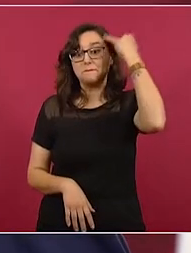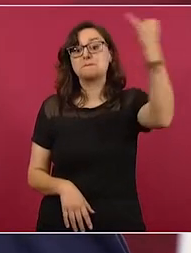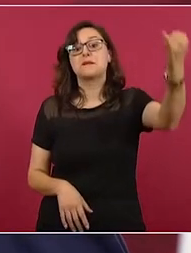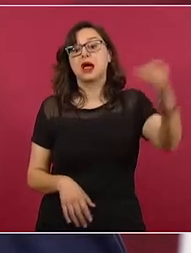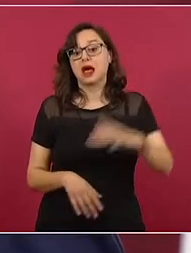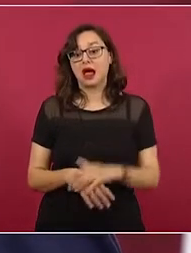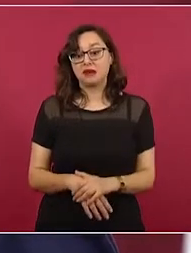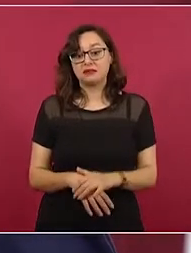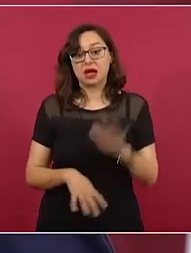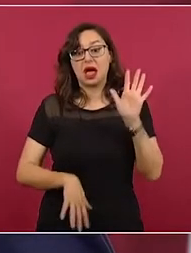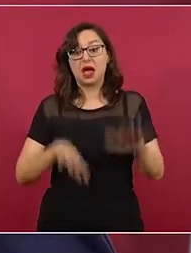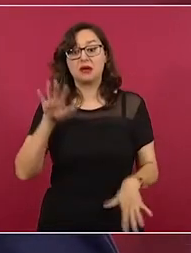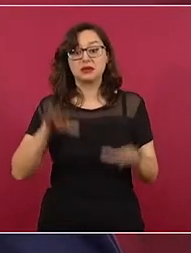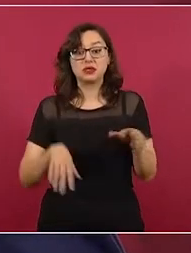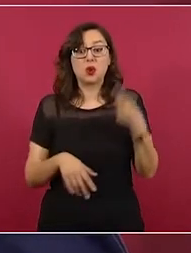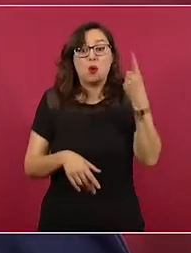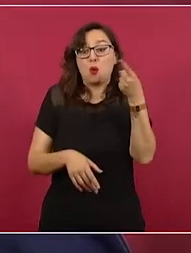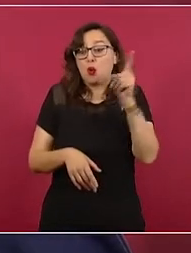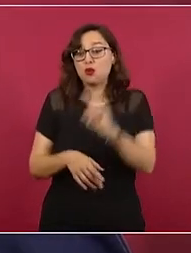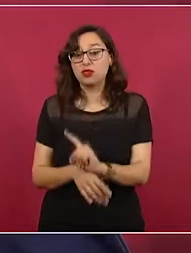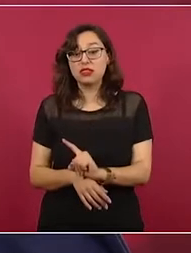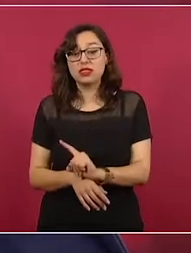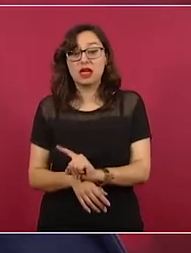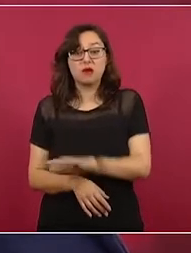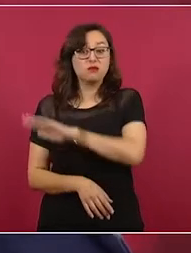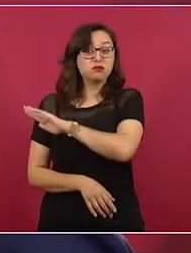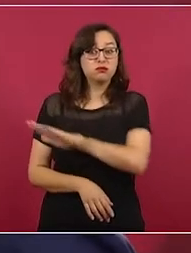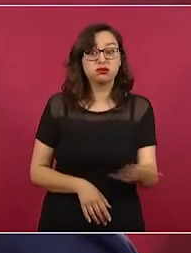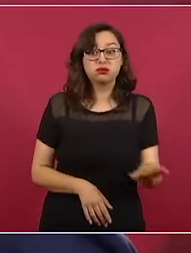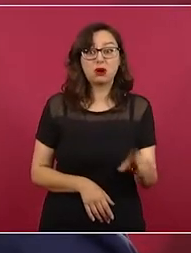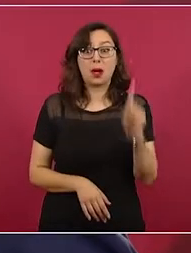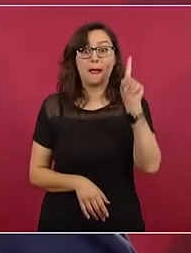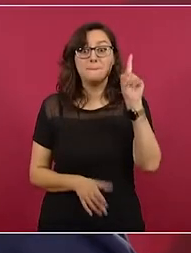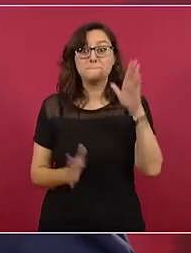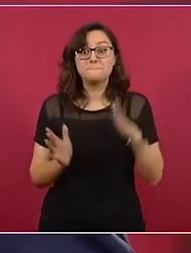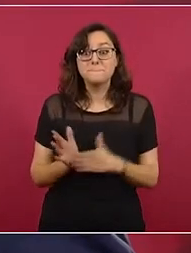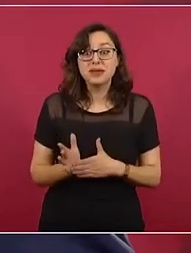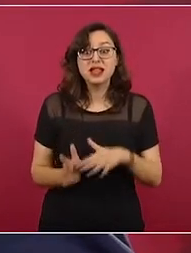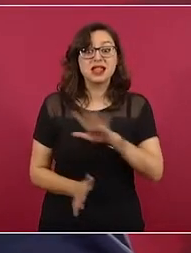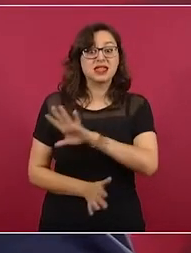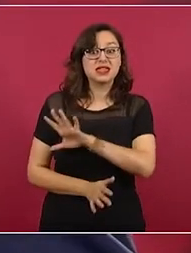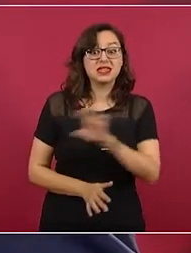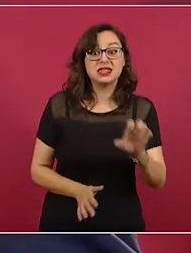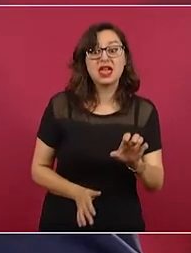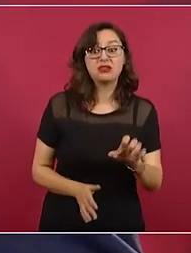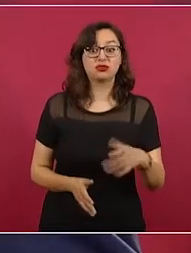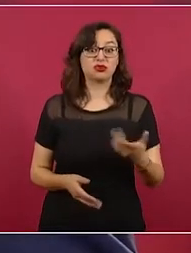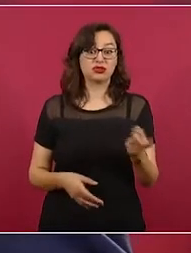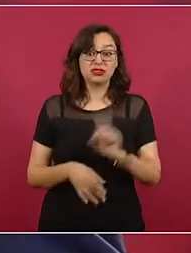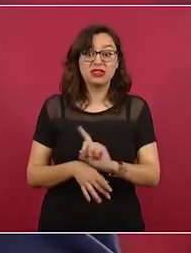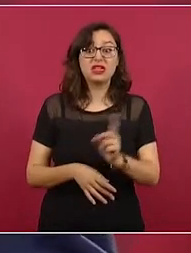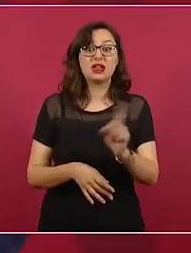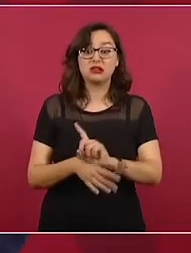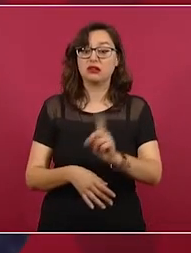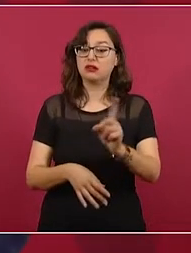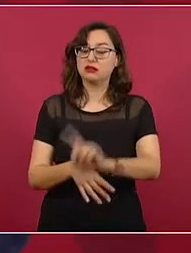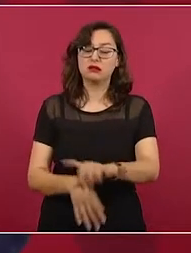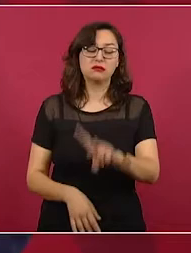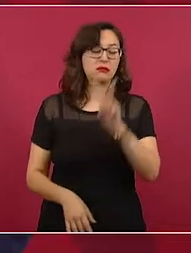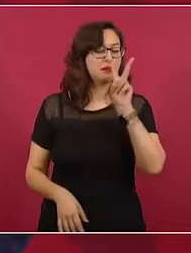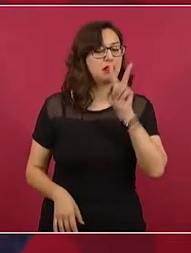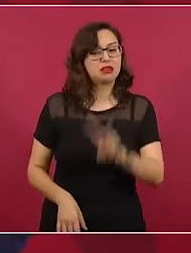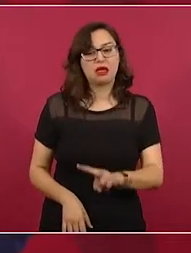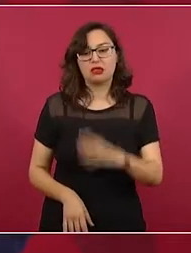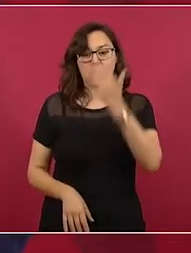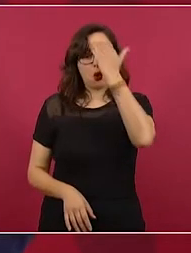hasta 1.500 fallecidos diarios por COVID, mucho dolor. Entonces